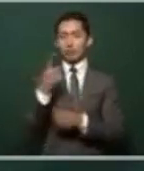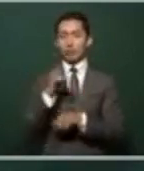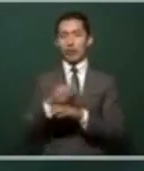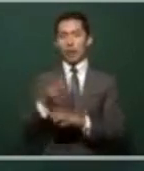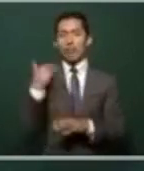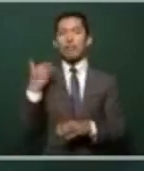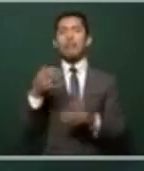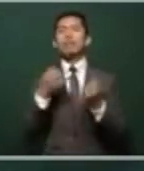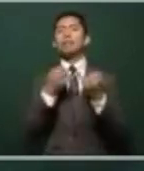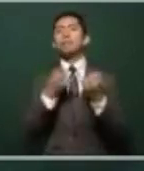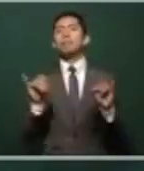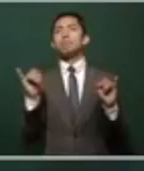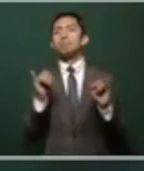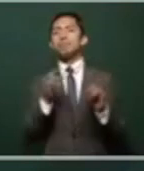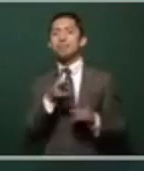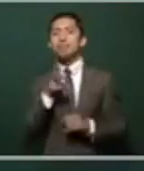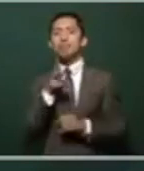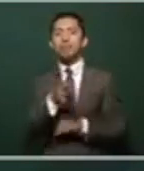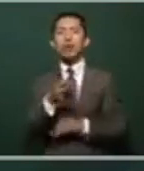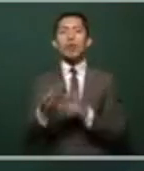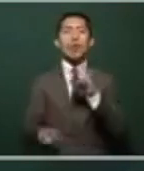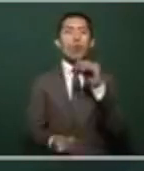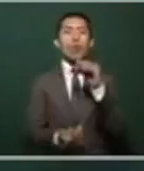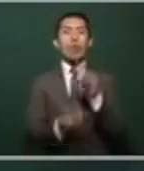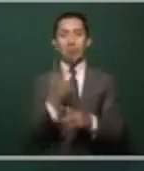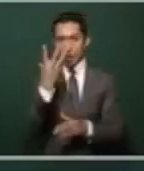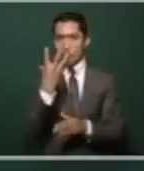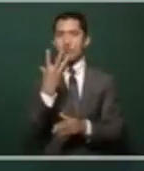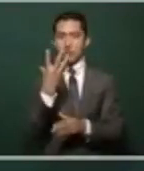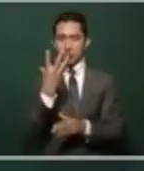se inaugura una planta